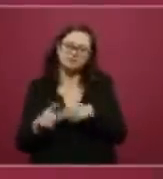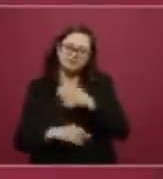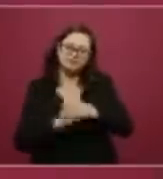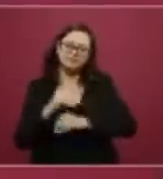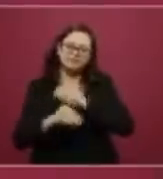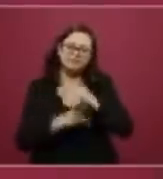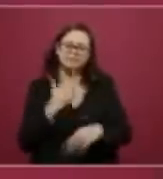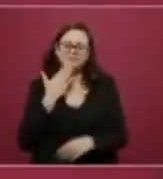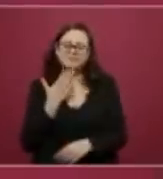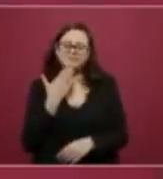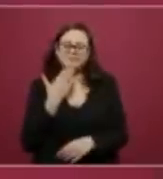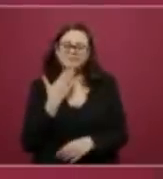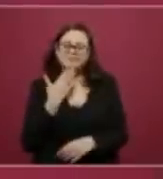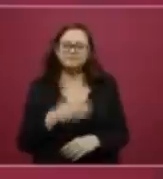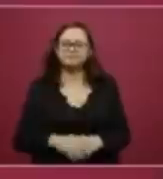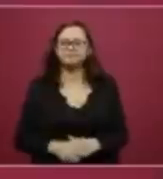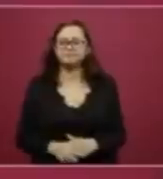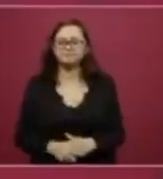Entonces,